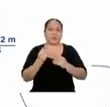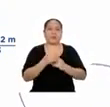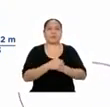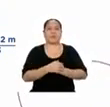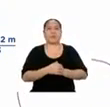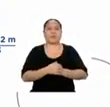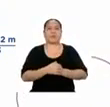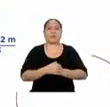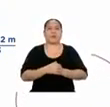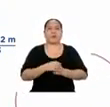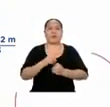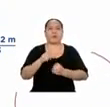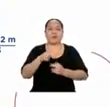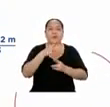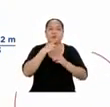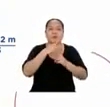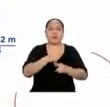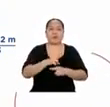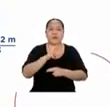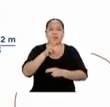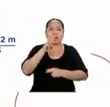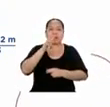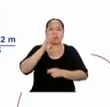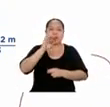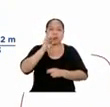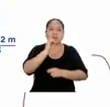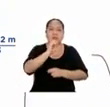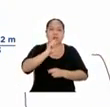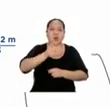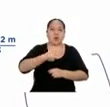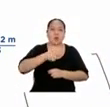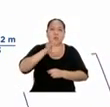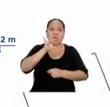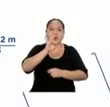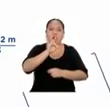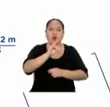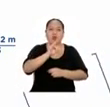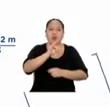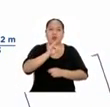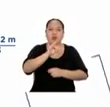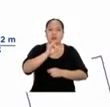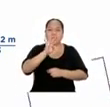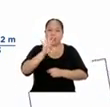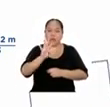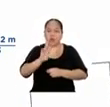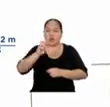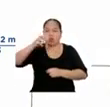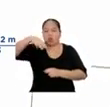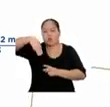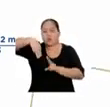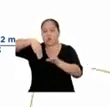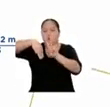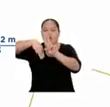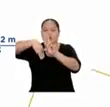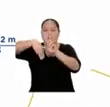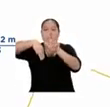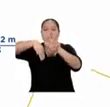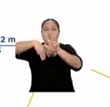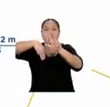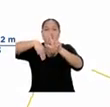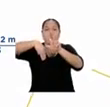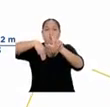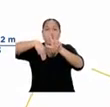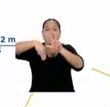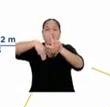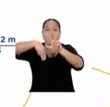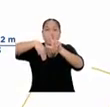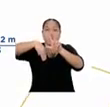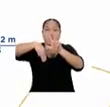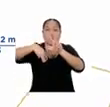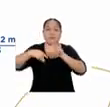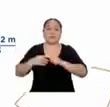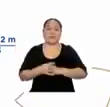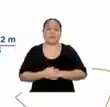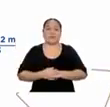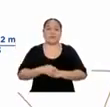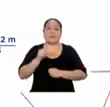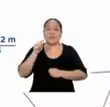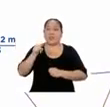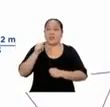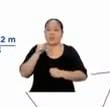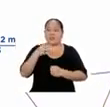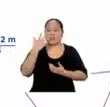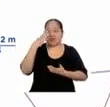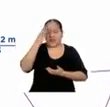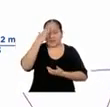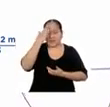los centésimos, nos resulta 0,84 metros cúbicos. ¡Excelente! Creo que ya con ese dato